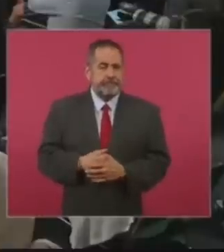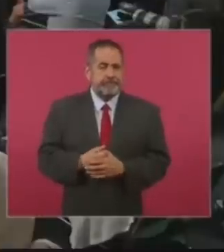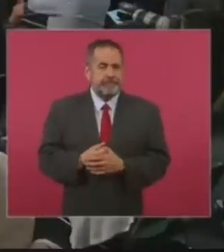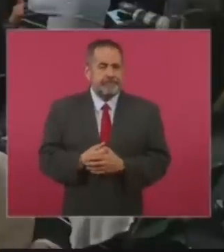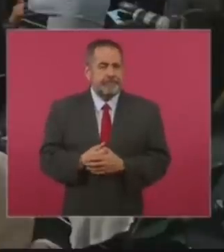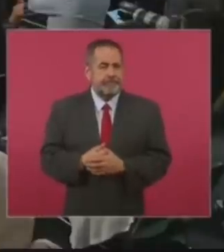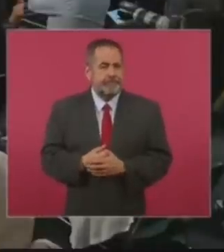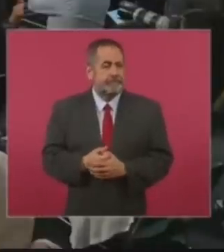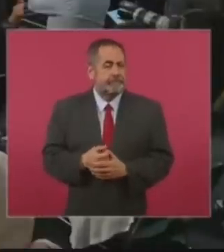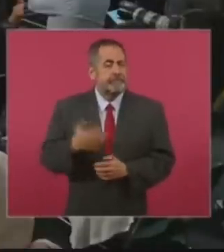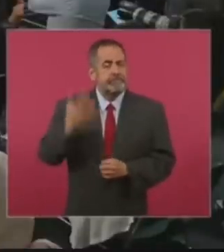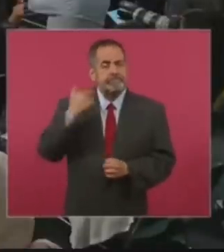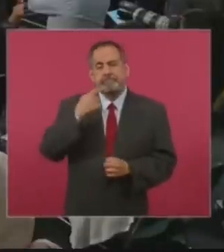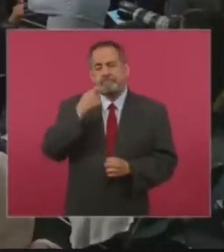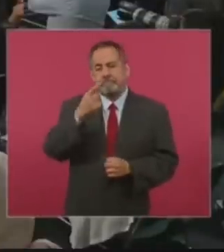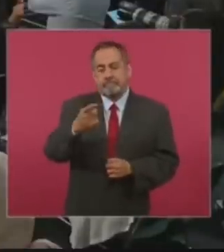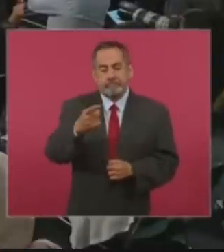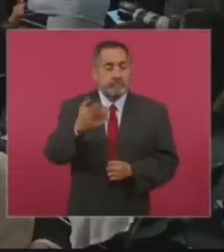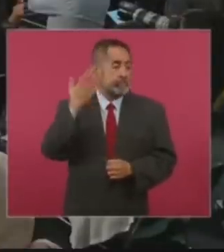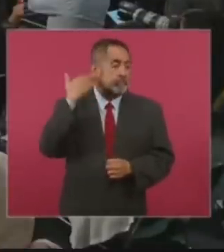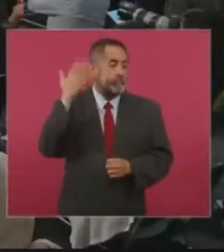no había información